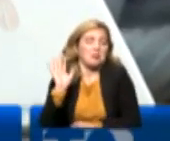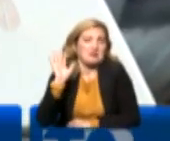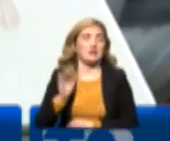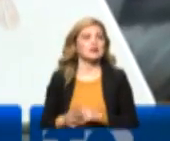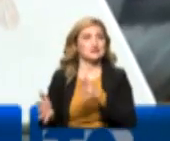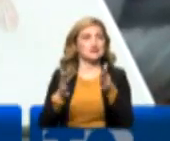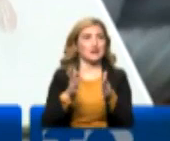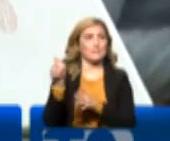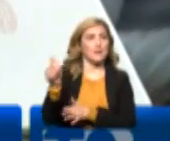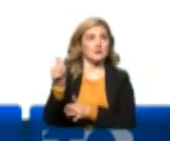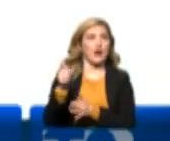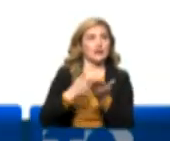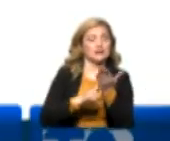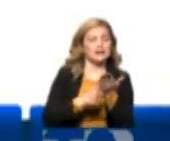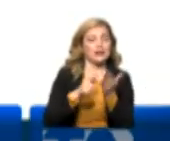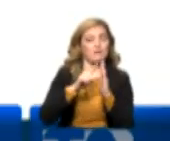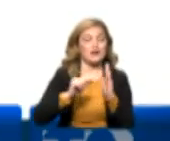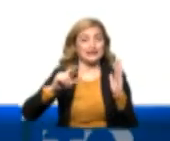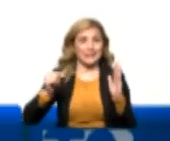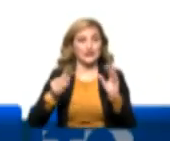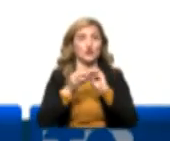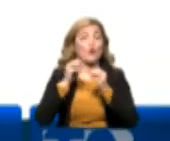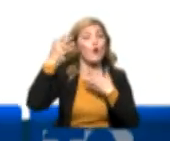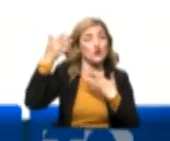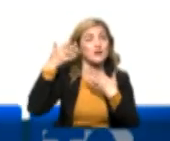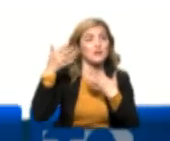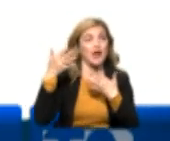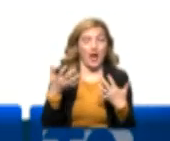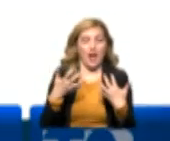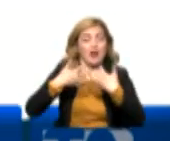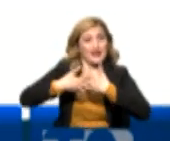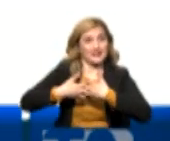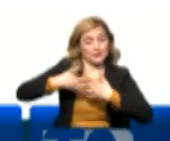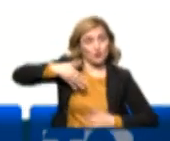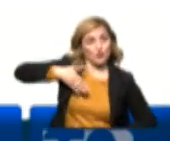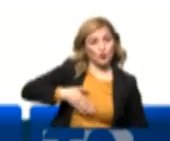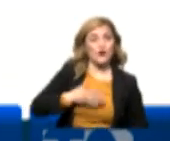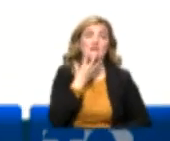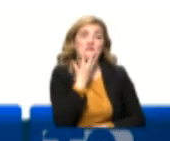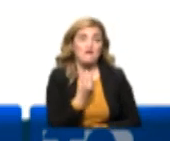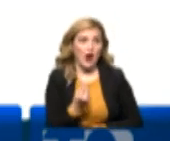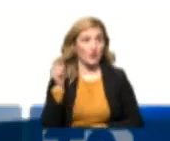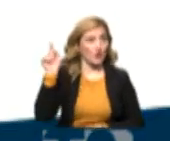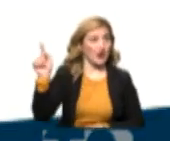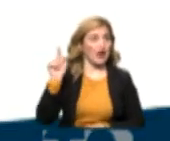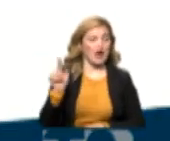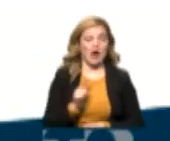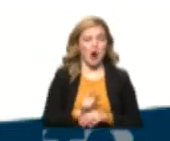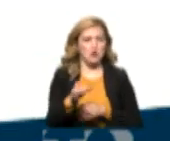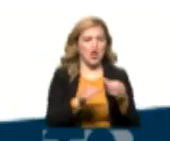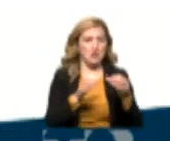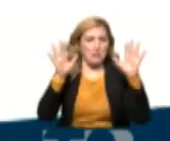un análisis de las finanzas del movimiento Alianza Bolivariana Alfarista. Reporta que no cuenta con registros contables, no